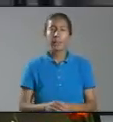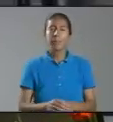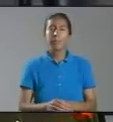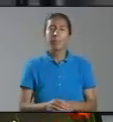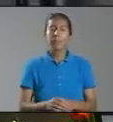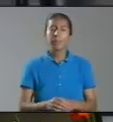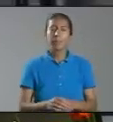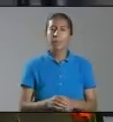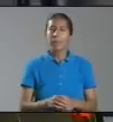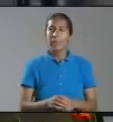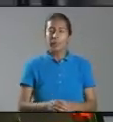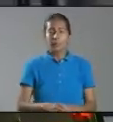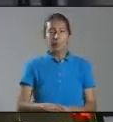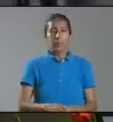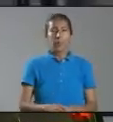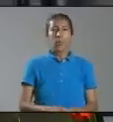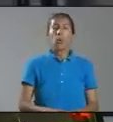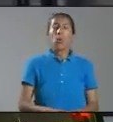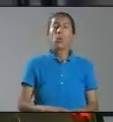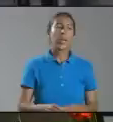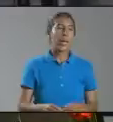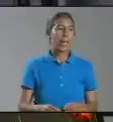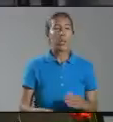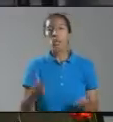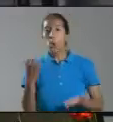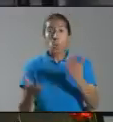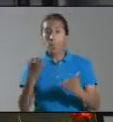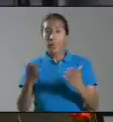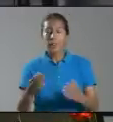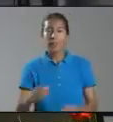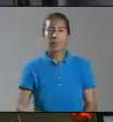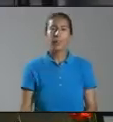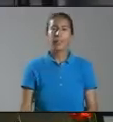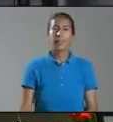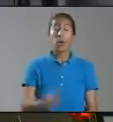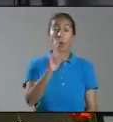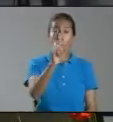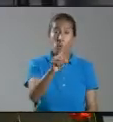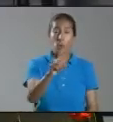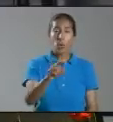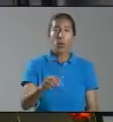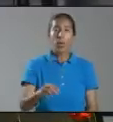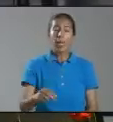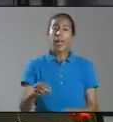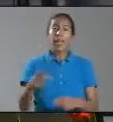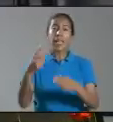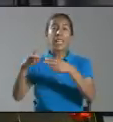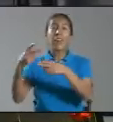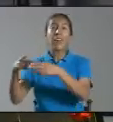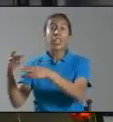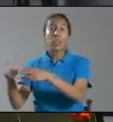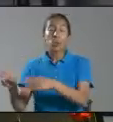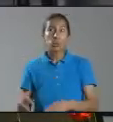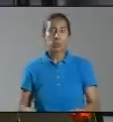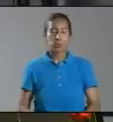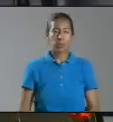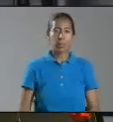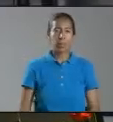dos cosas, el singular y el plural. A ver, averigüen cuáles son los